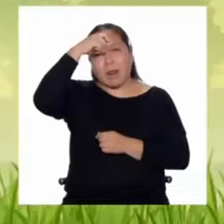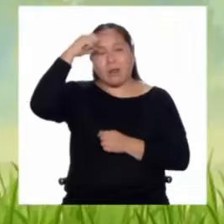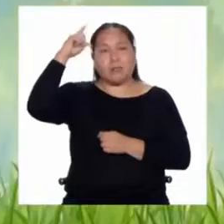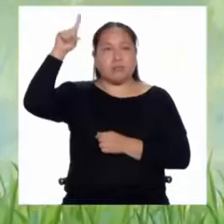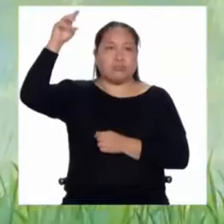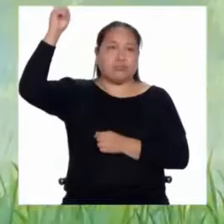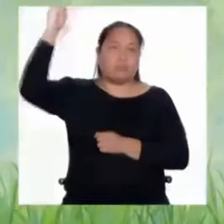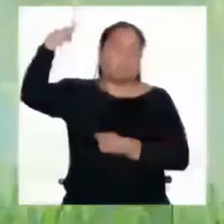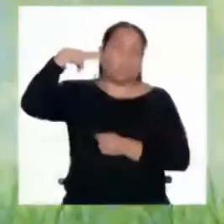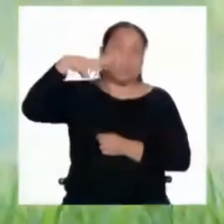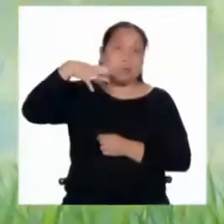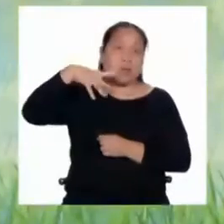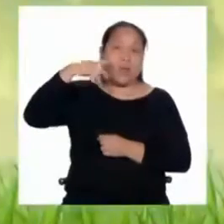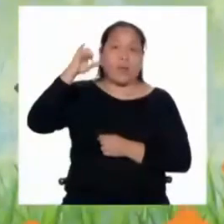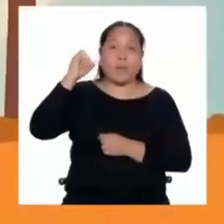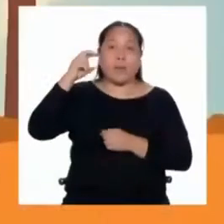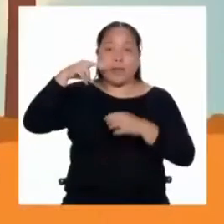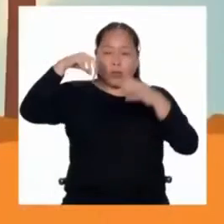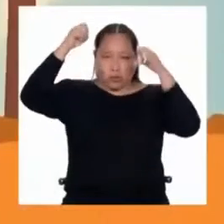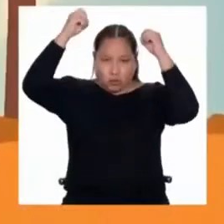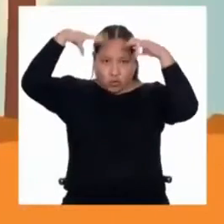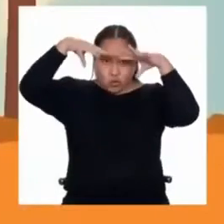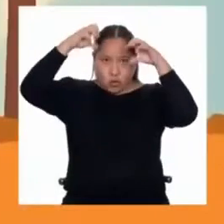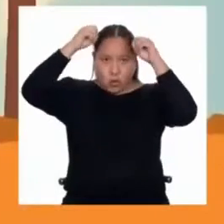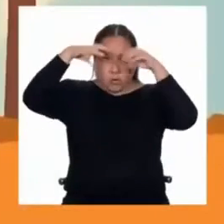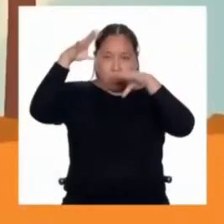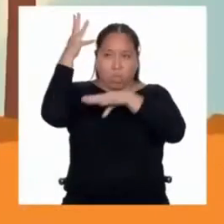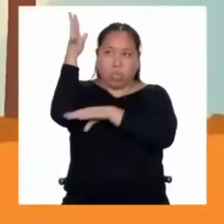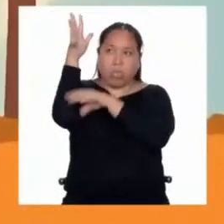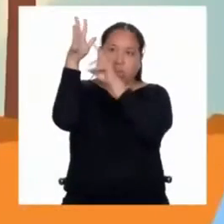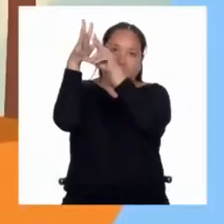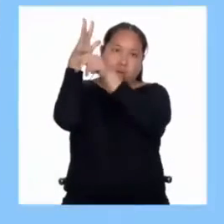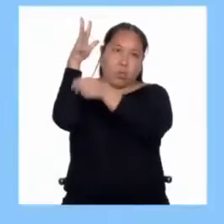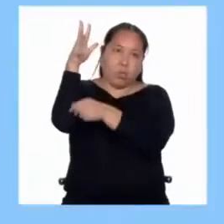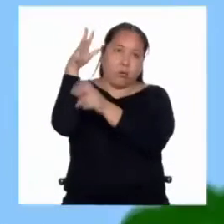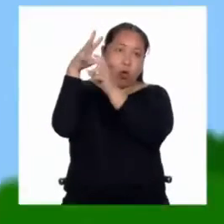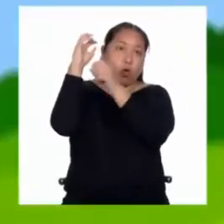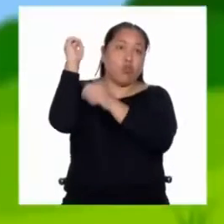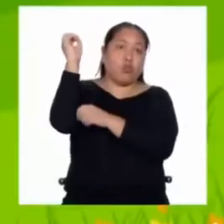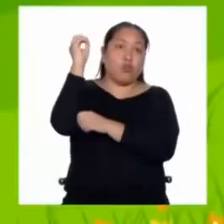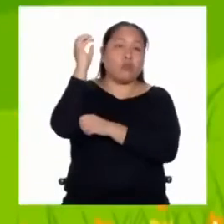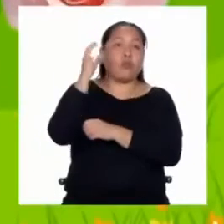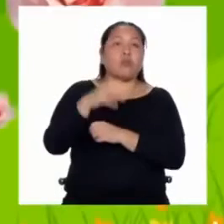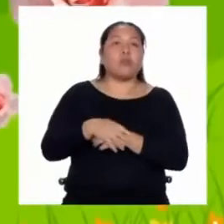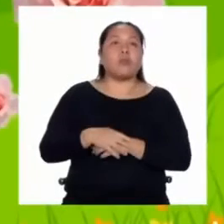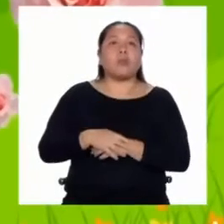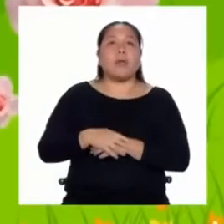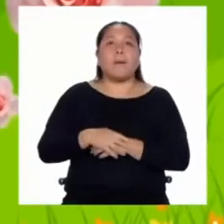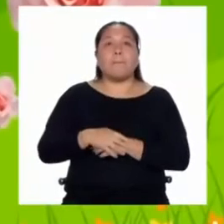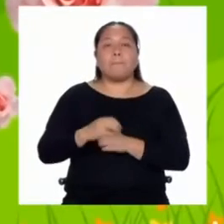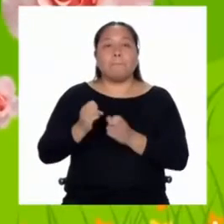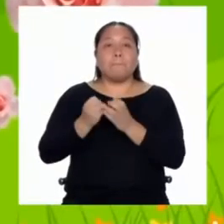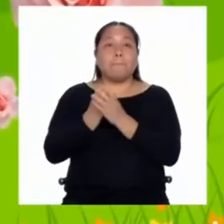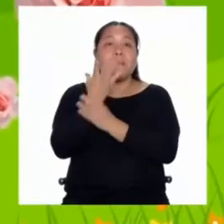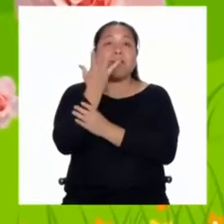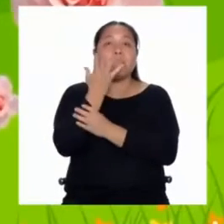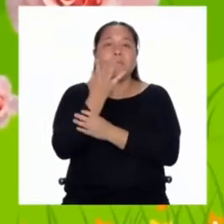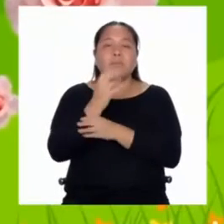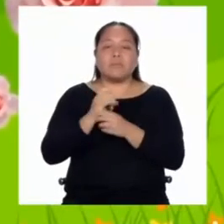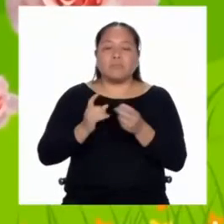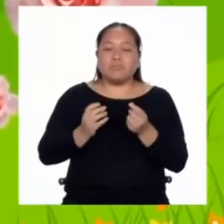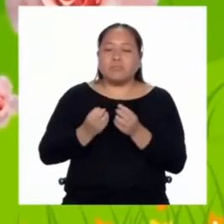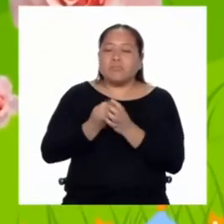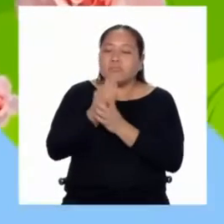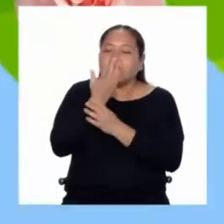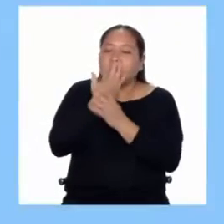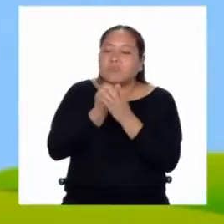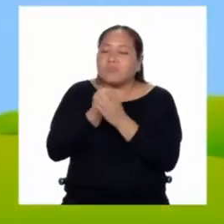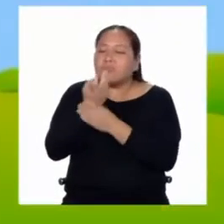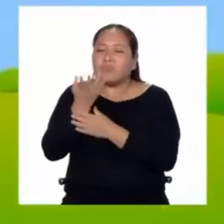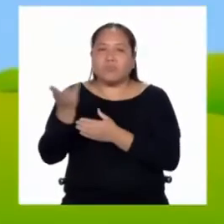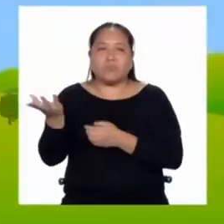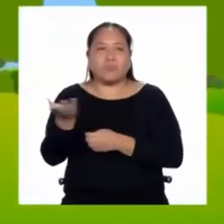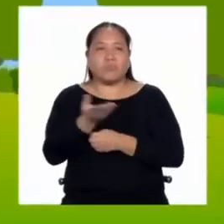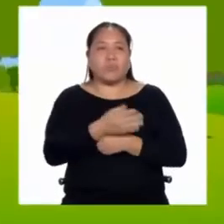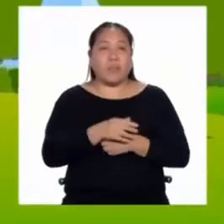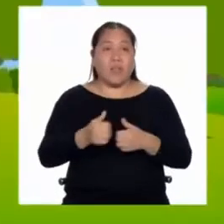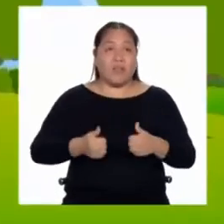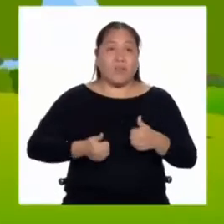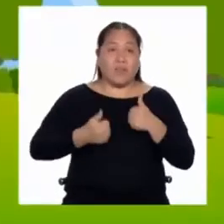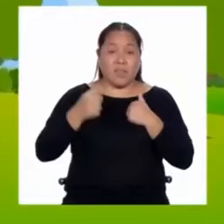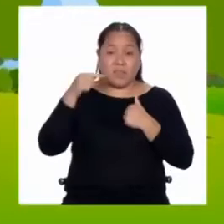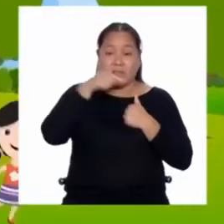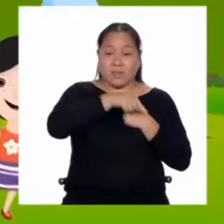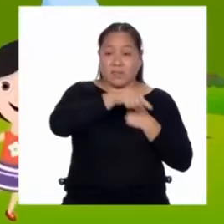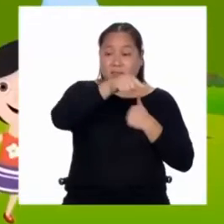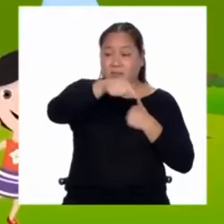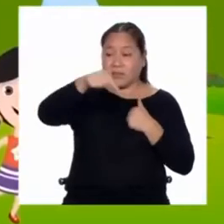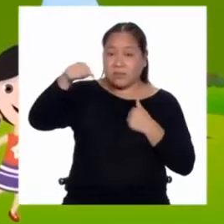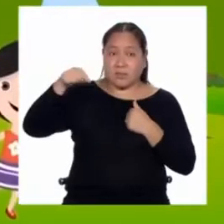en invierno llueve, en otoño caen las hojas de los árboles y en primavera todo florece. La vida en estas zonas